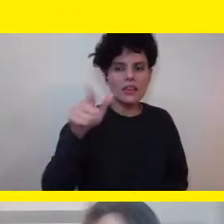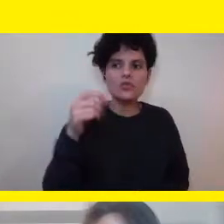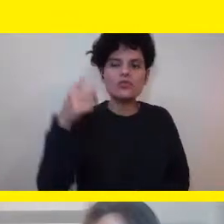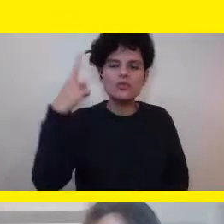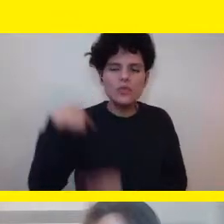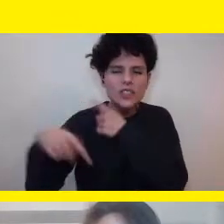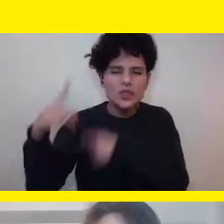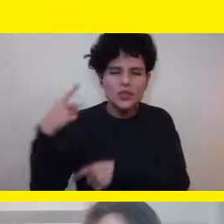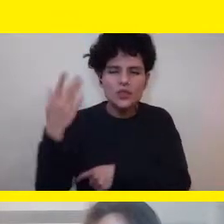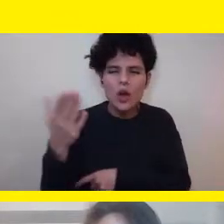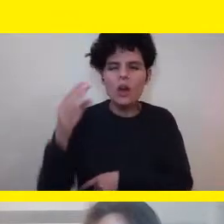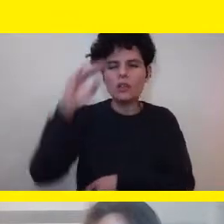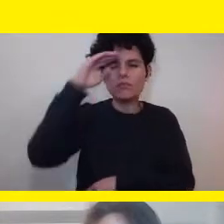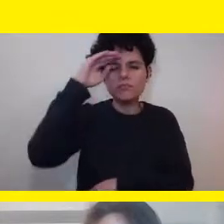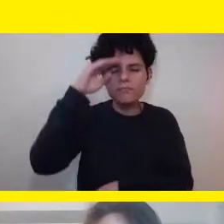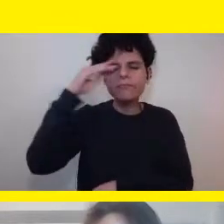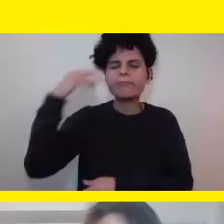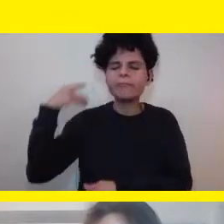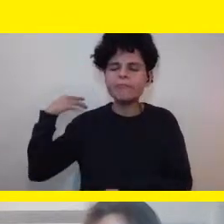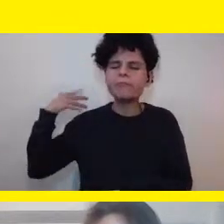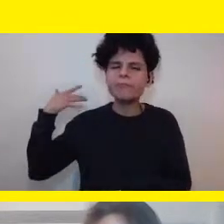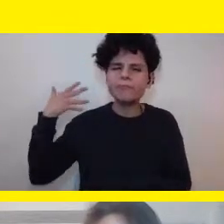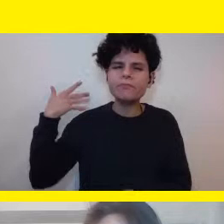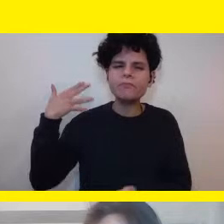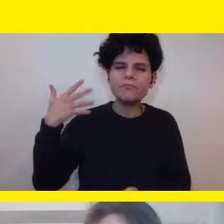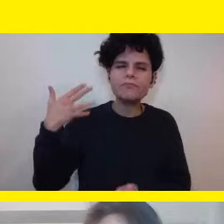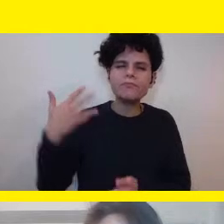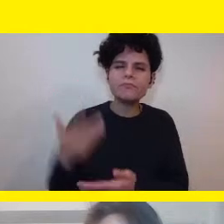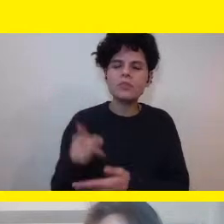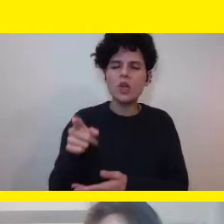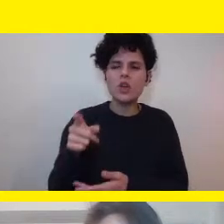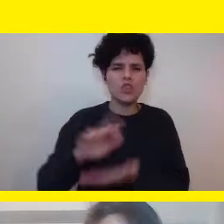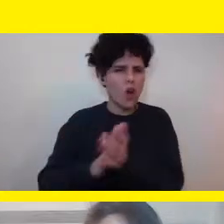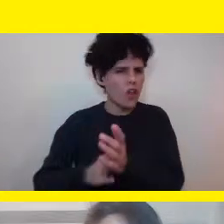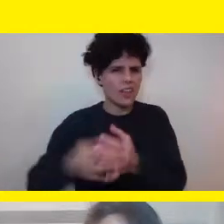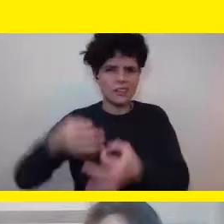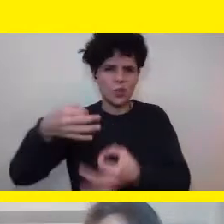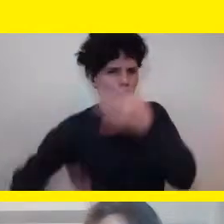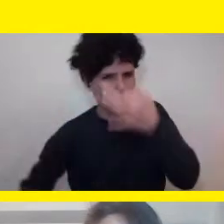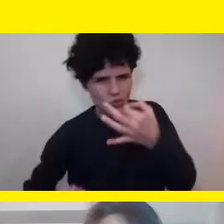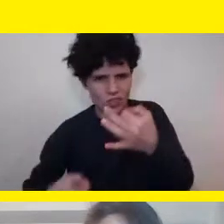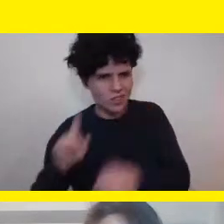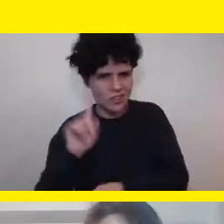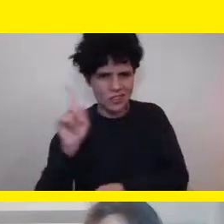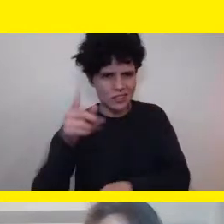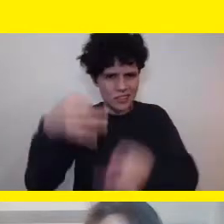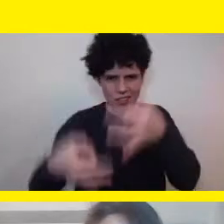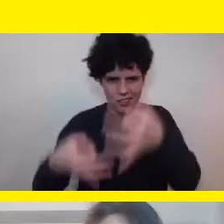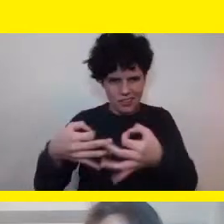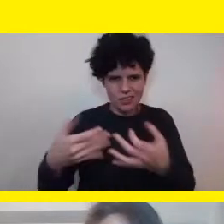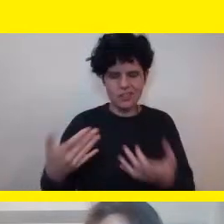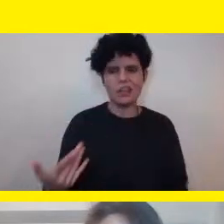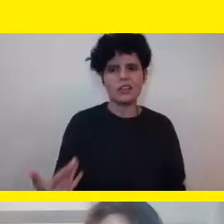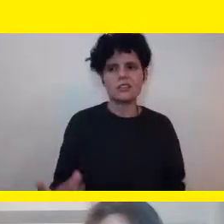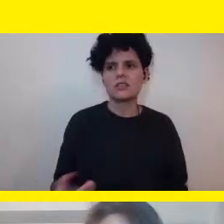a propósito de todas las injusticias que ella vivió en el pasado y que hasta el día de hoy sigue viviendo, es un camino que